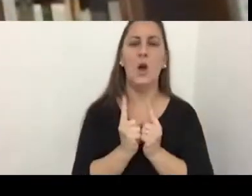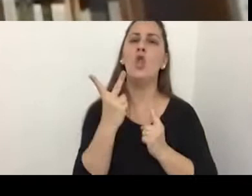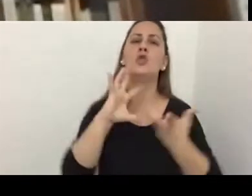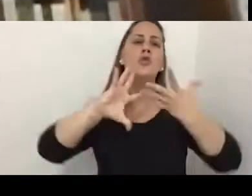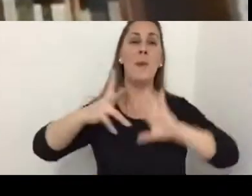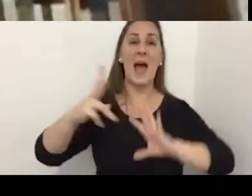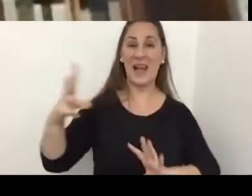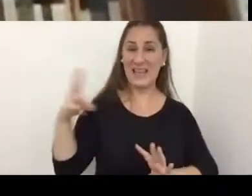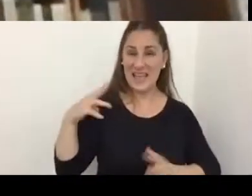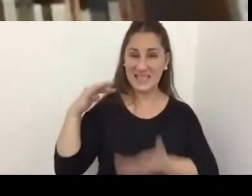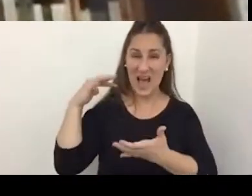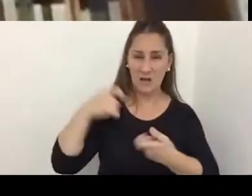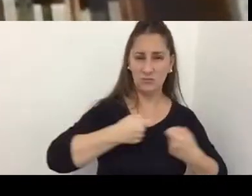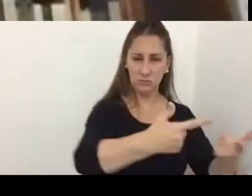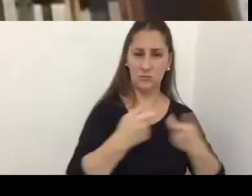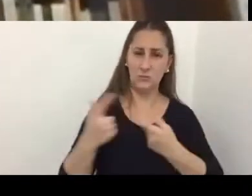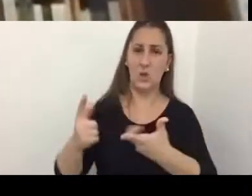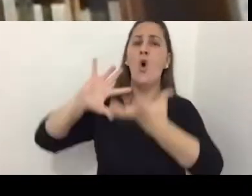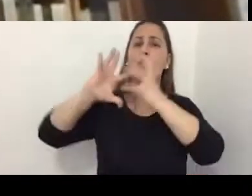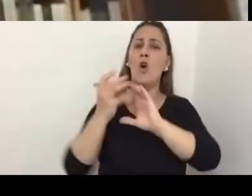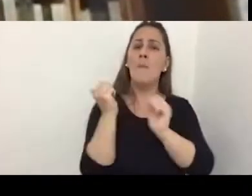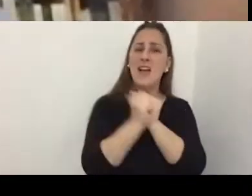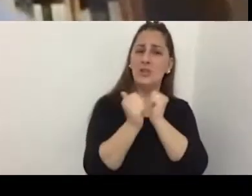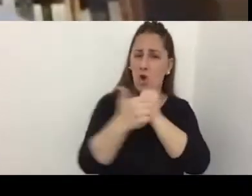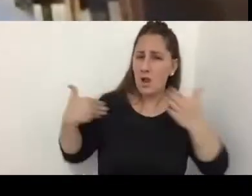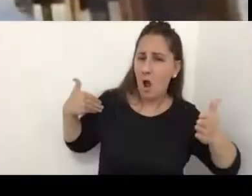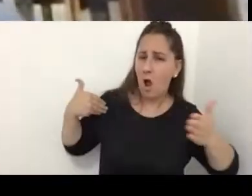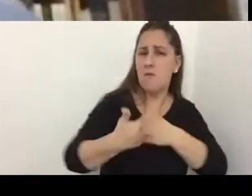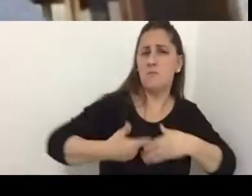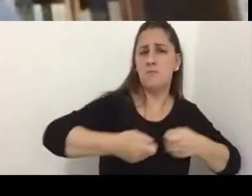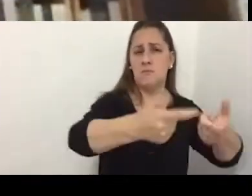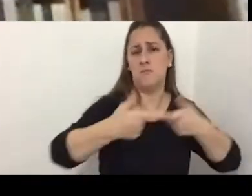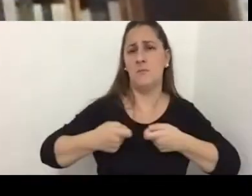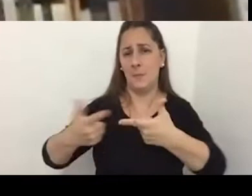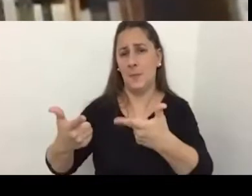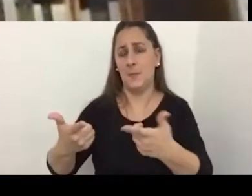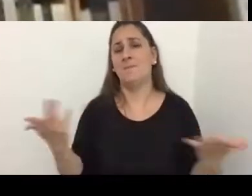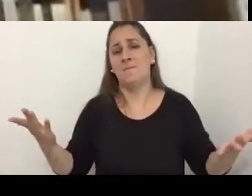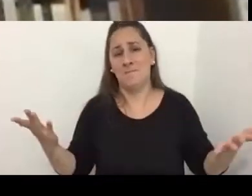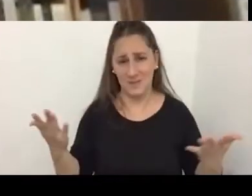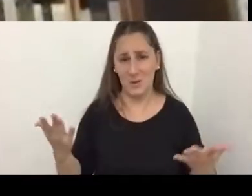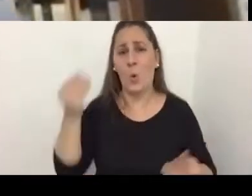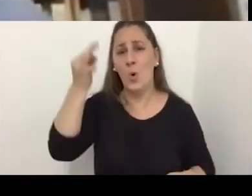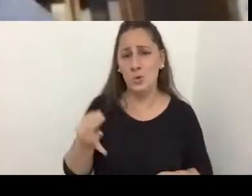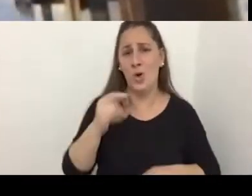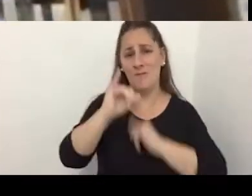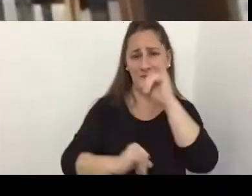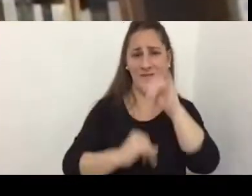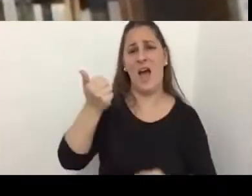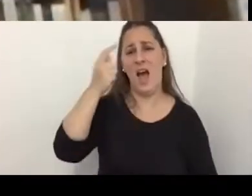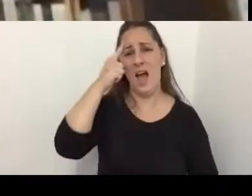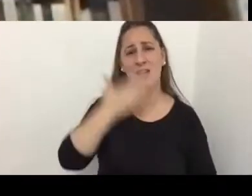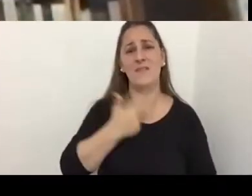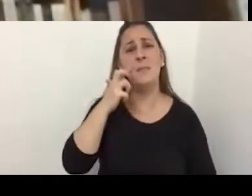riqueza. La forma histórica de distribuir la riqueza son, bueno, ¿dónde lo voy a decir? Justo en AEFIP, son las políticas